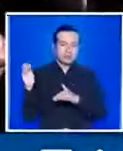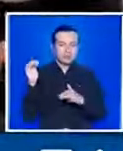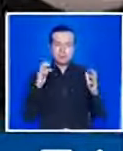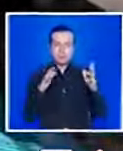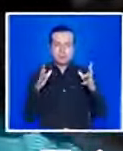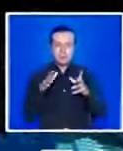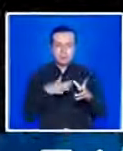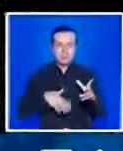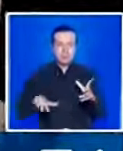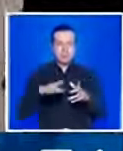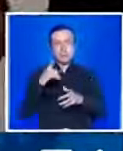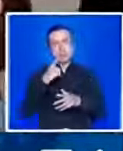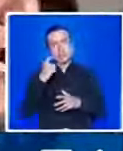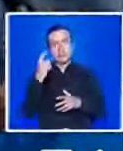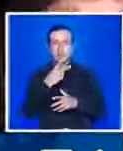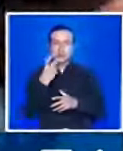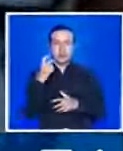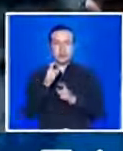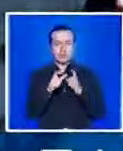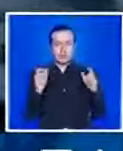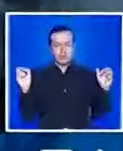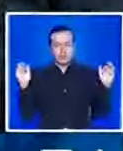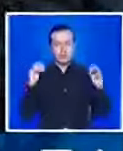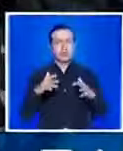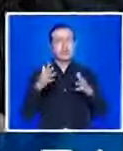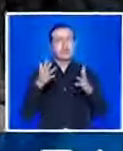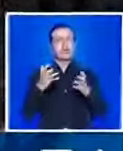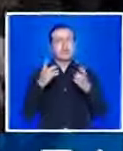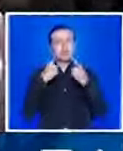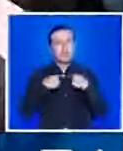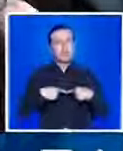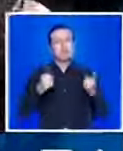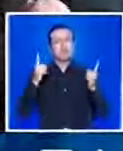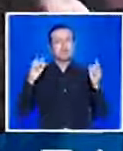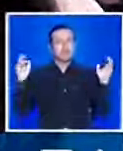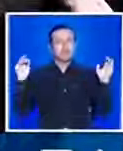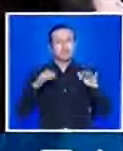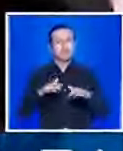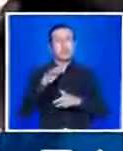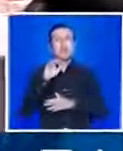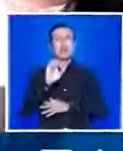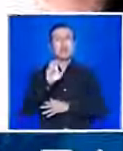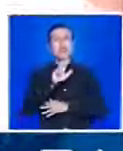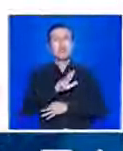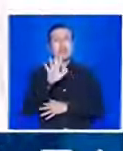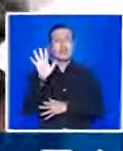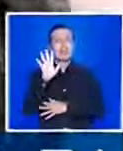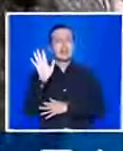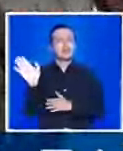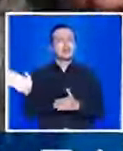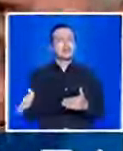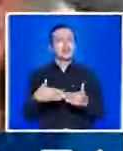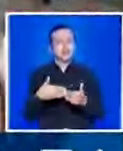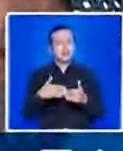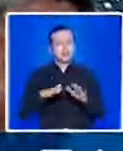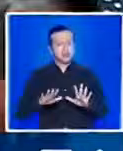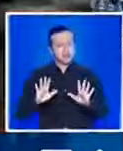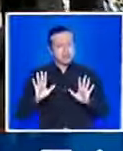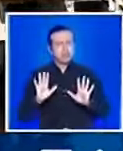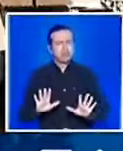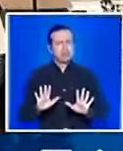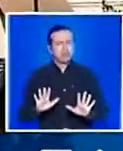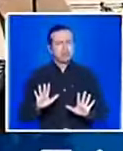cerca de 100 a 200 personas. Y la idea es concentrarnos en la E35, hacer un cierre simbólico